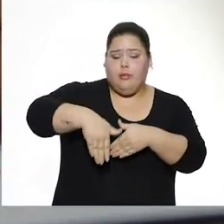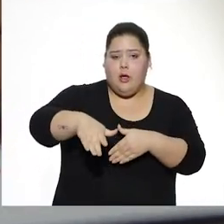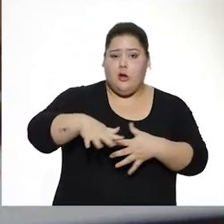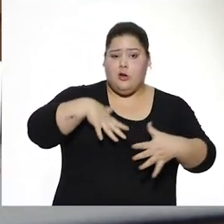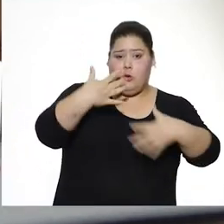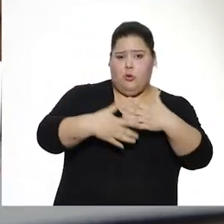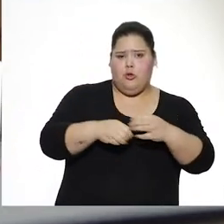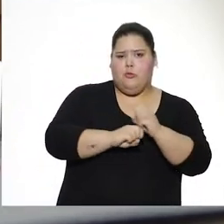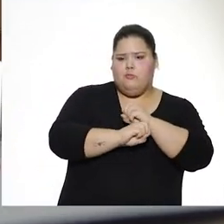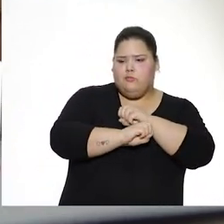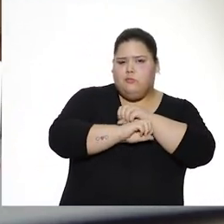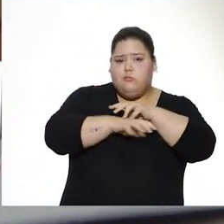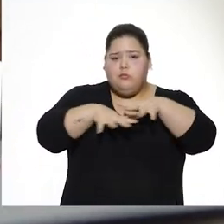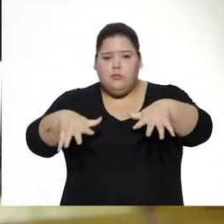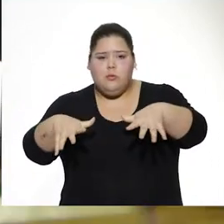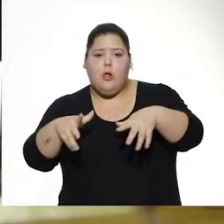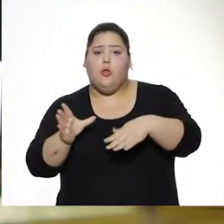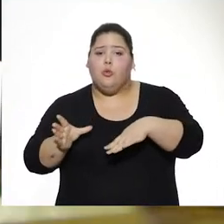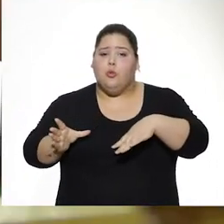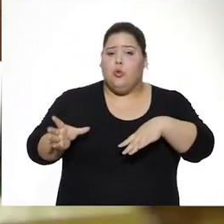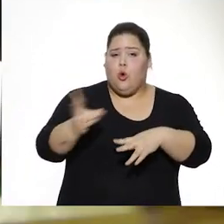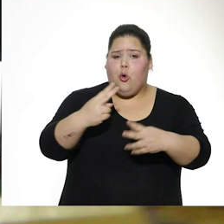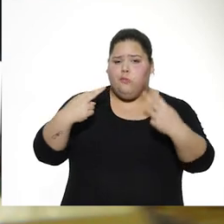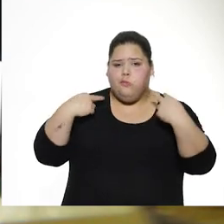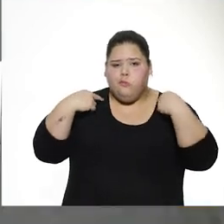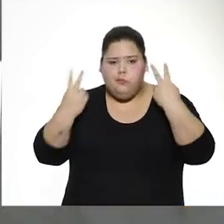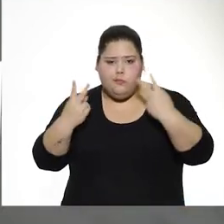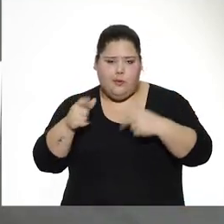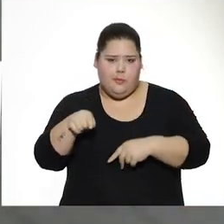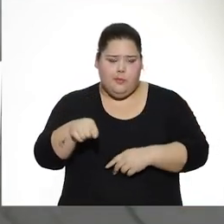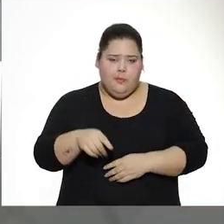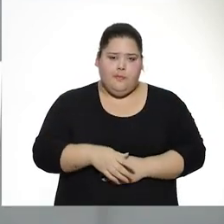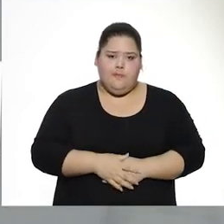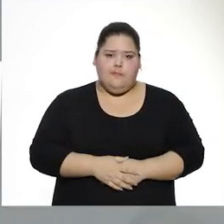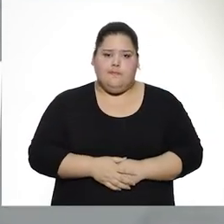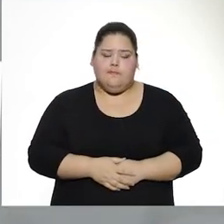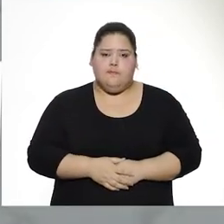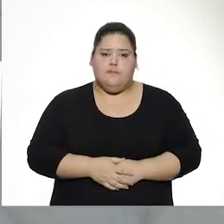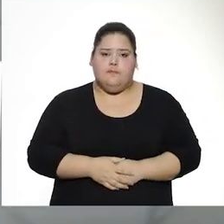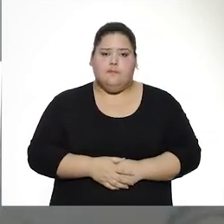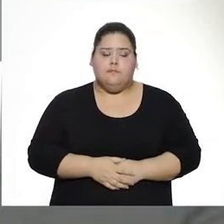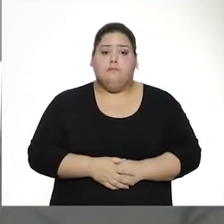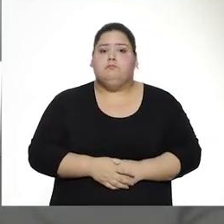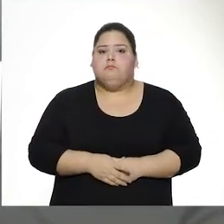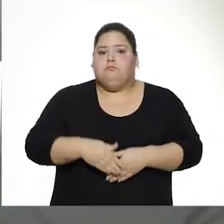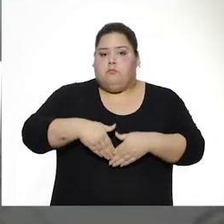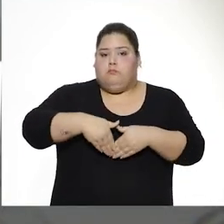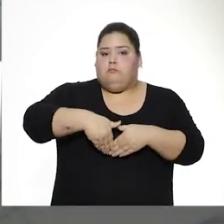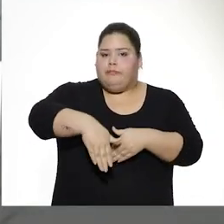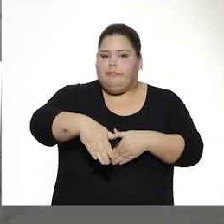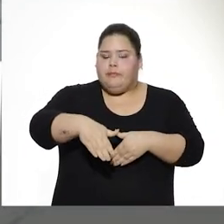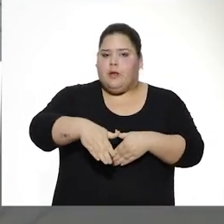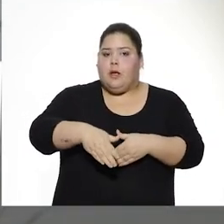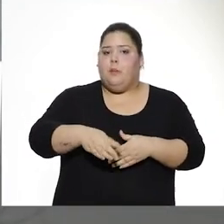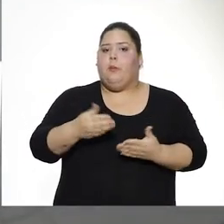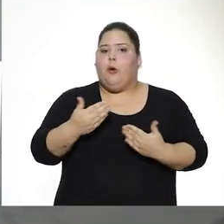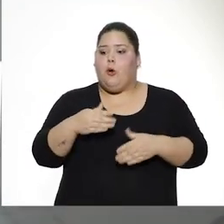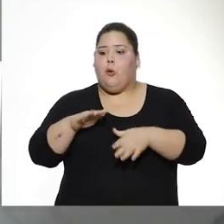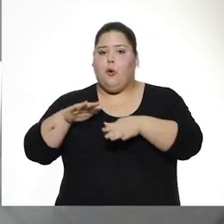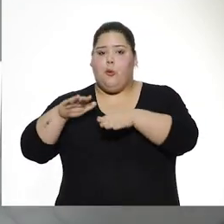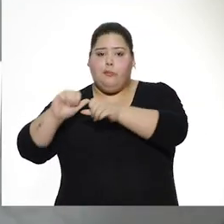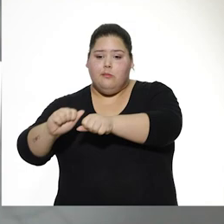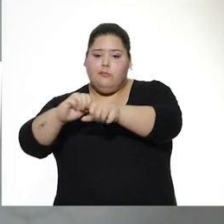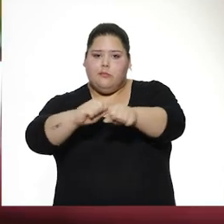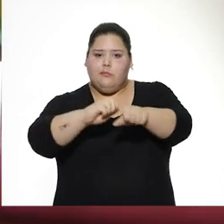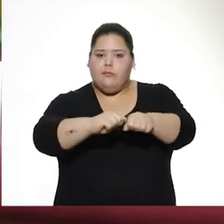la revolución se iría radicalizando hasta oponerse a todos los españoles. Enseguida, se invitó a los otros pueblos